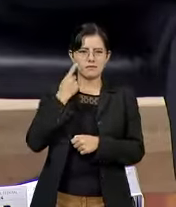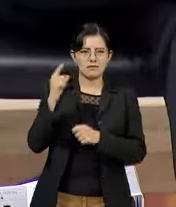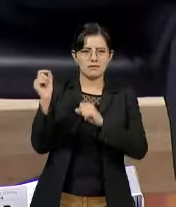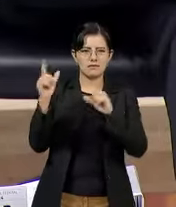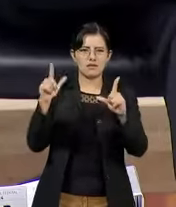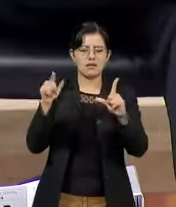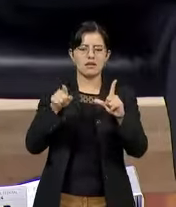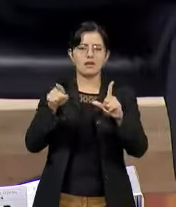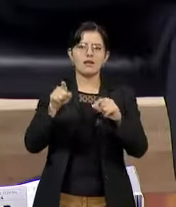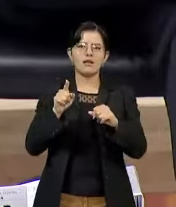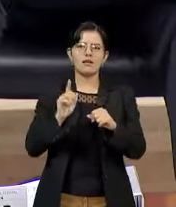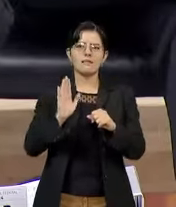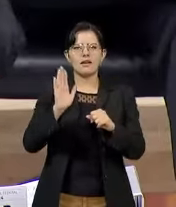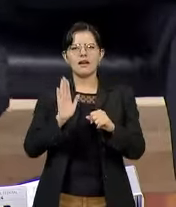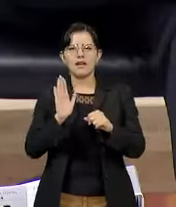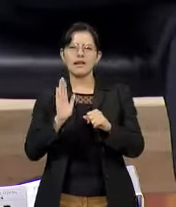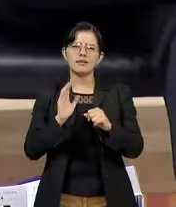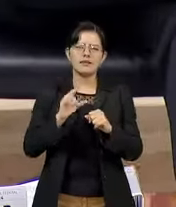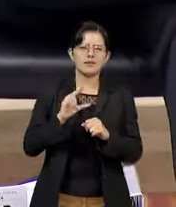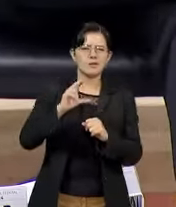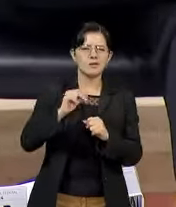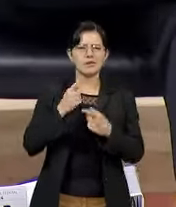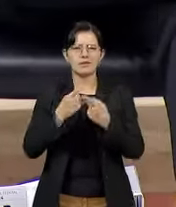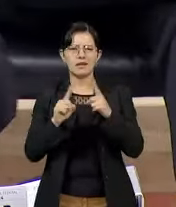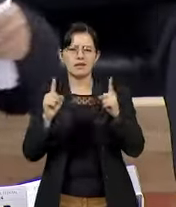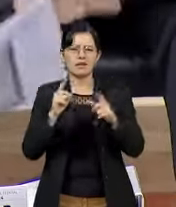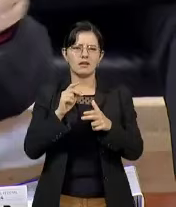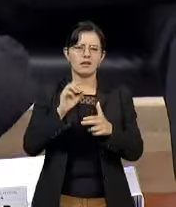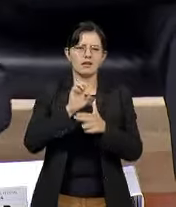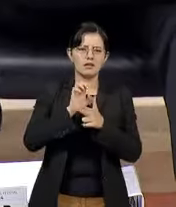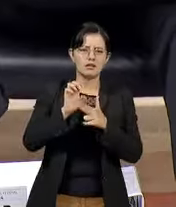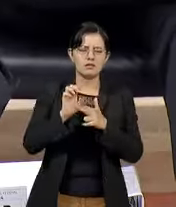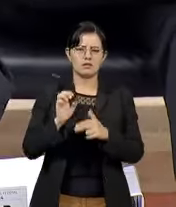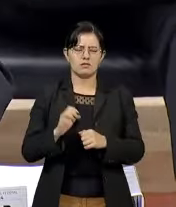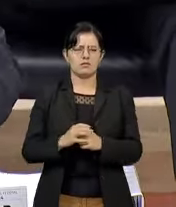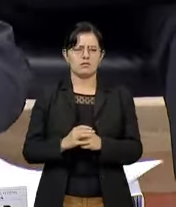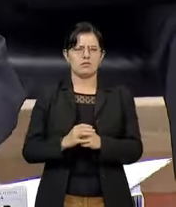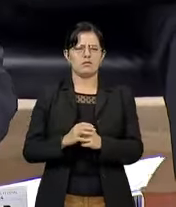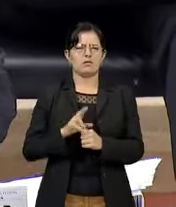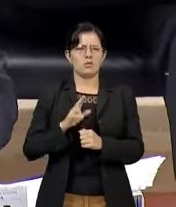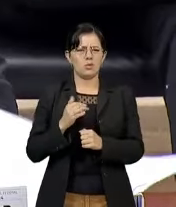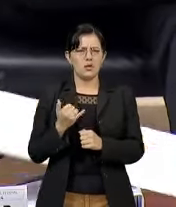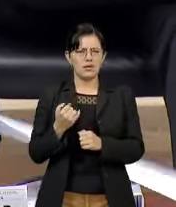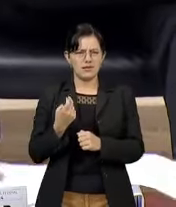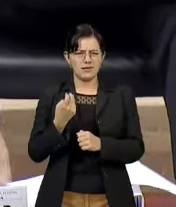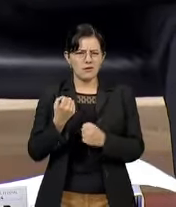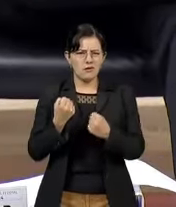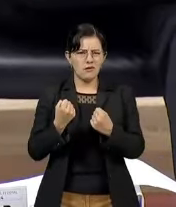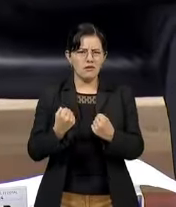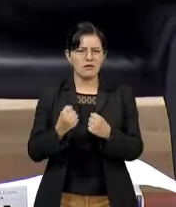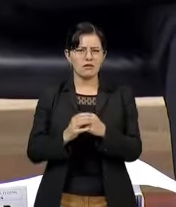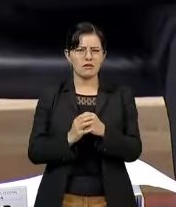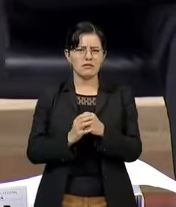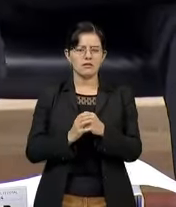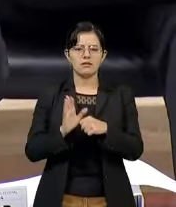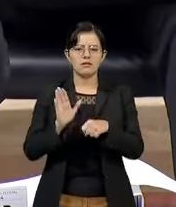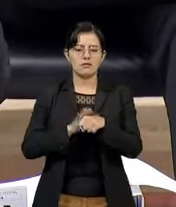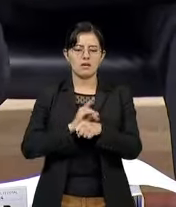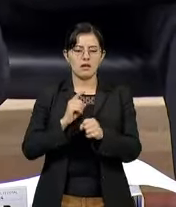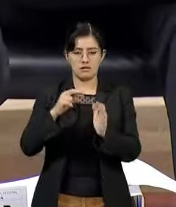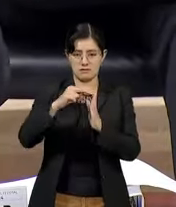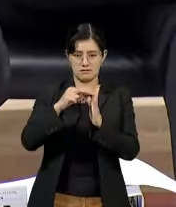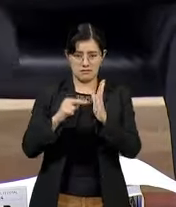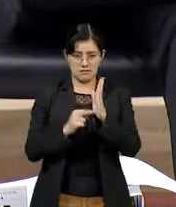bueno es que parece que entonces Uy qué fuerte qué fuerte porque no hay una